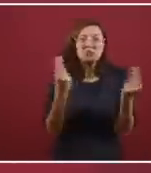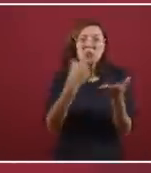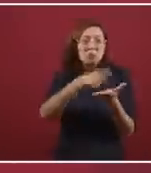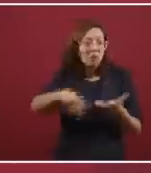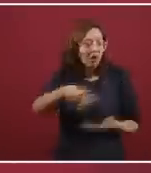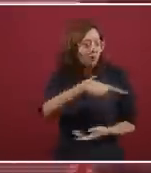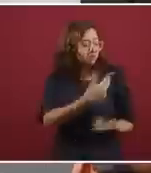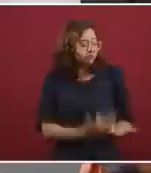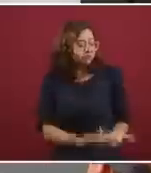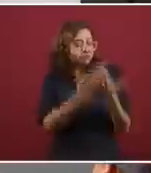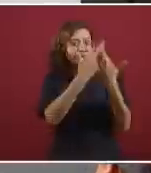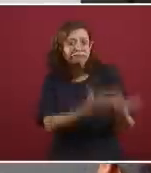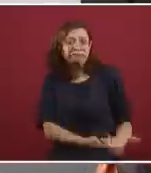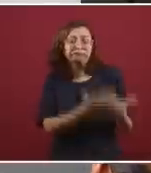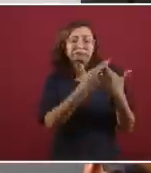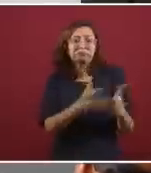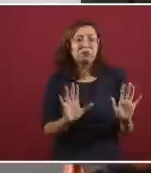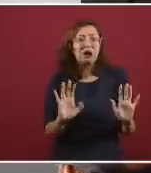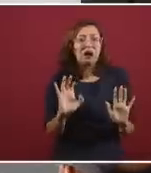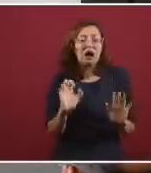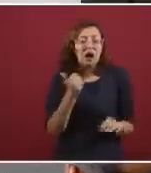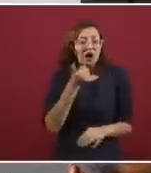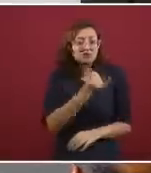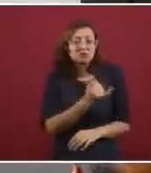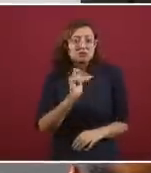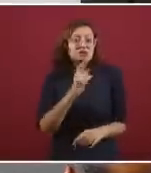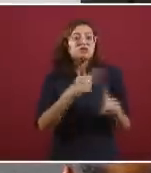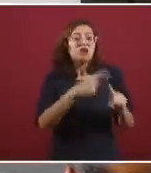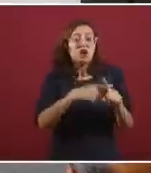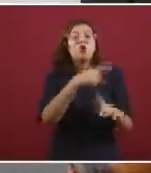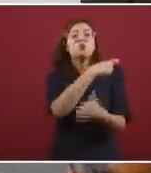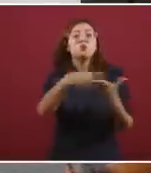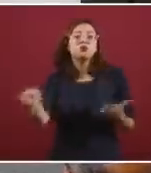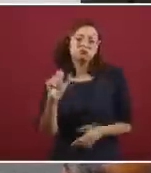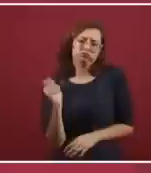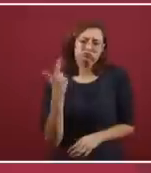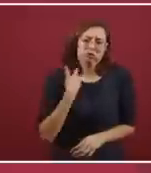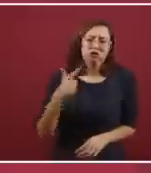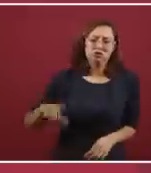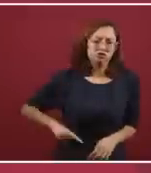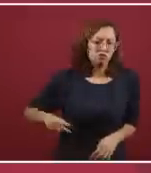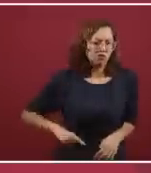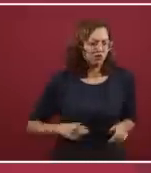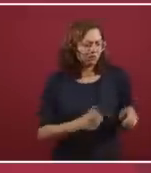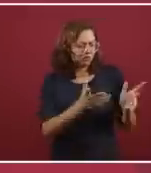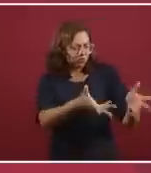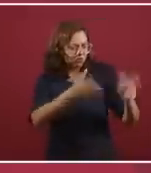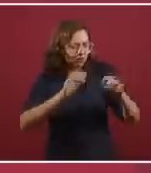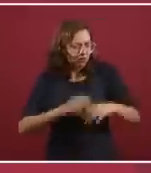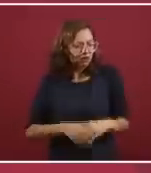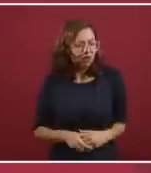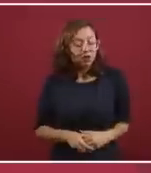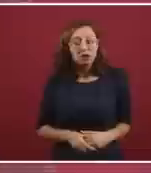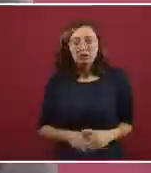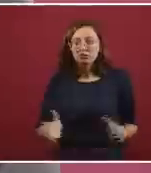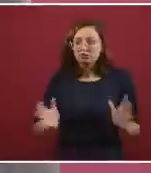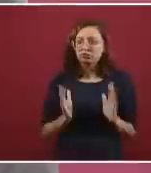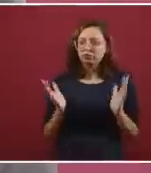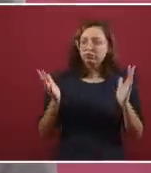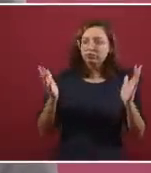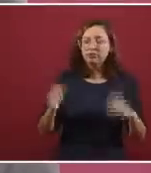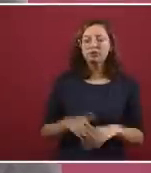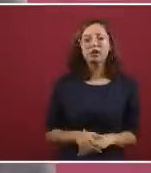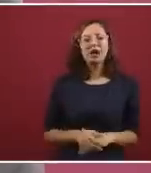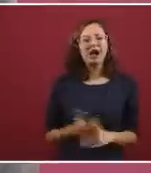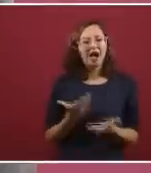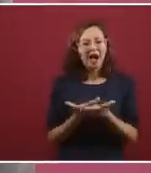y así todo entonces este como que por el dengue es porque